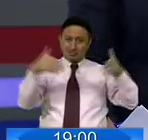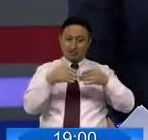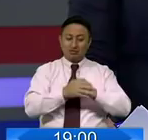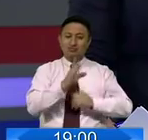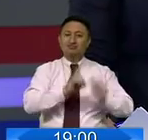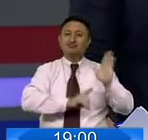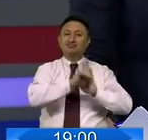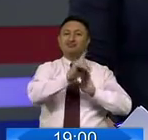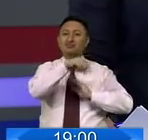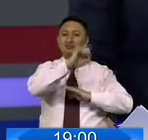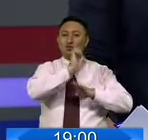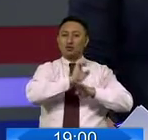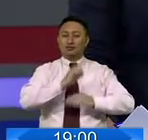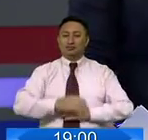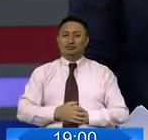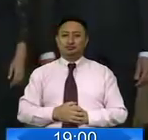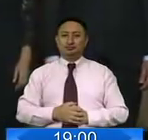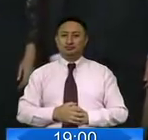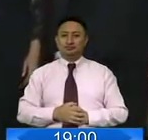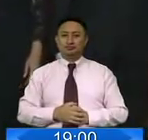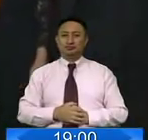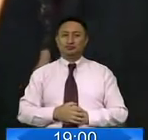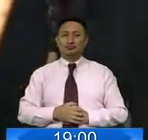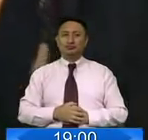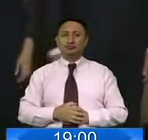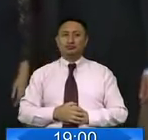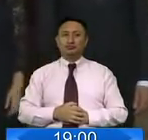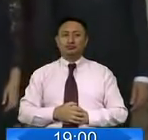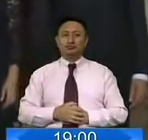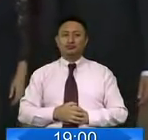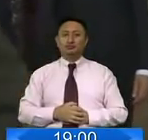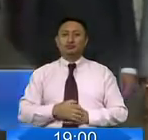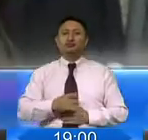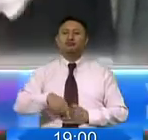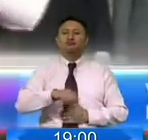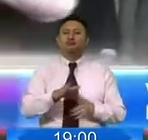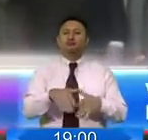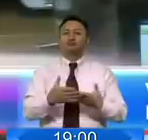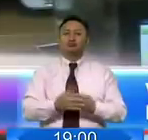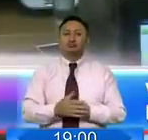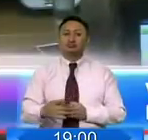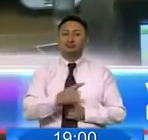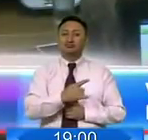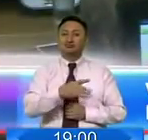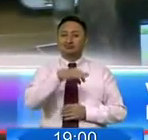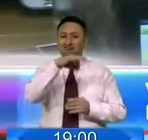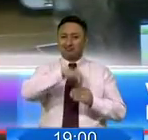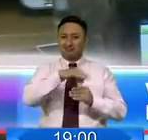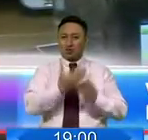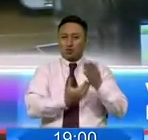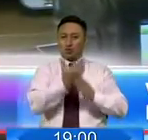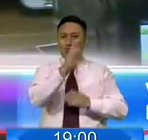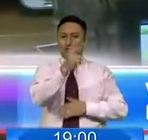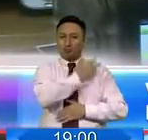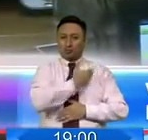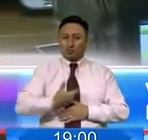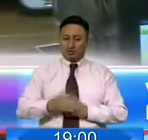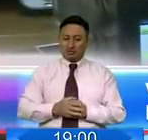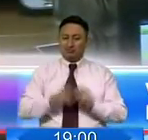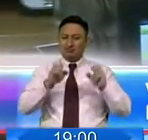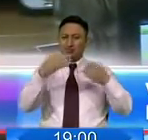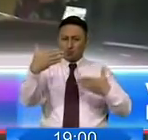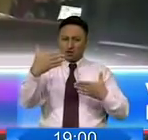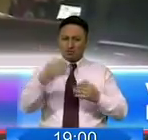desarrollo para los ecuatorianos una de las situaciones más complejas en la elección del nuevo vicepresidente no fueron los temas